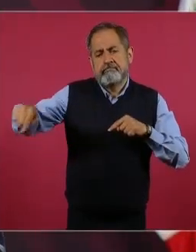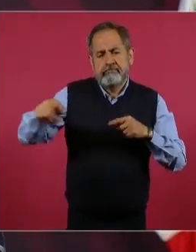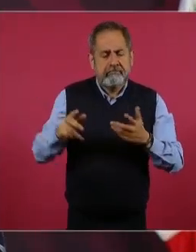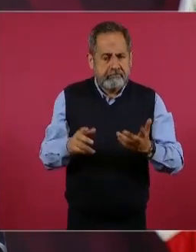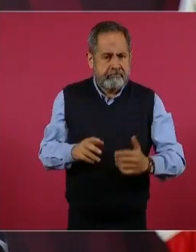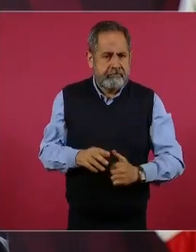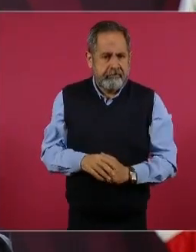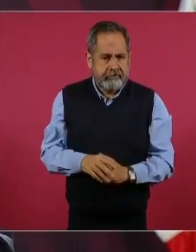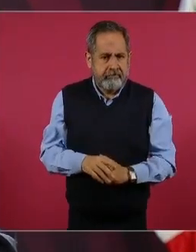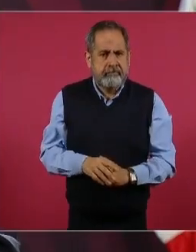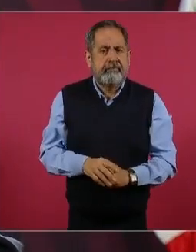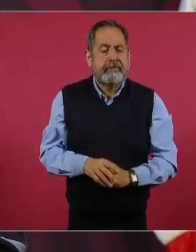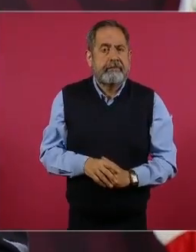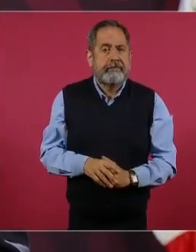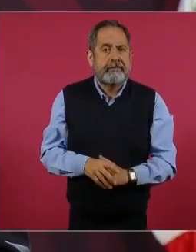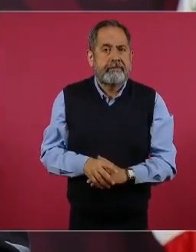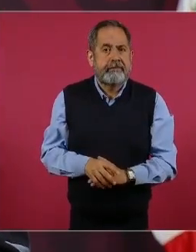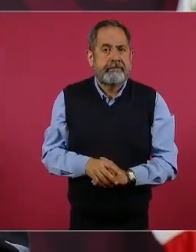hasta